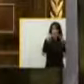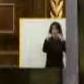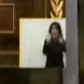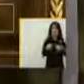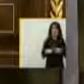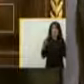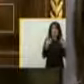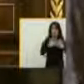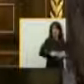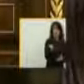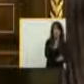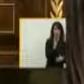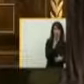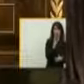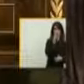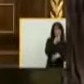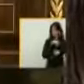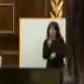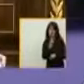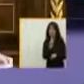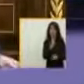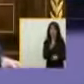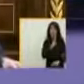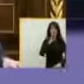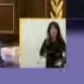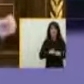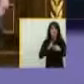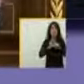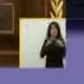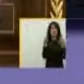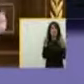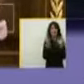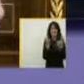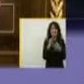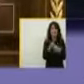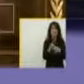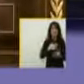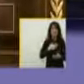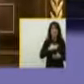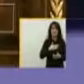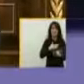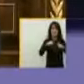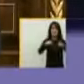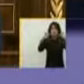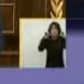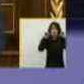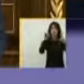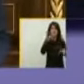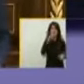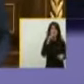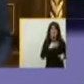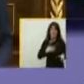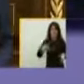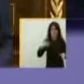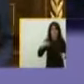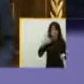necesariamente o mellor, acaba de decir Rajoy. Non sei, eu, por seguir con ese debate que dice Roberto, eu creo que